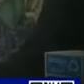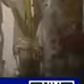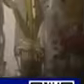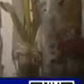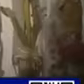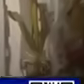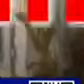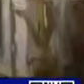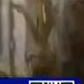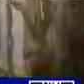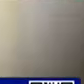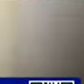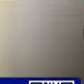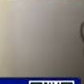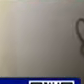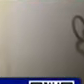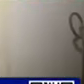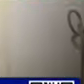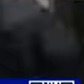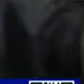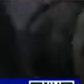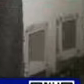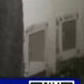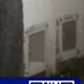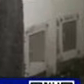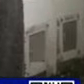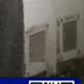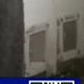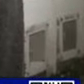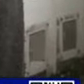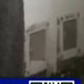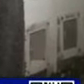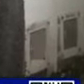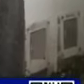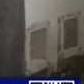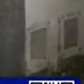Una vez al año nos reencontramos con los que más amamos.